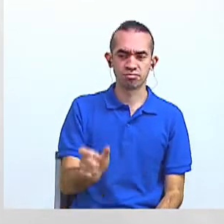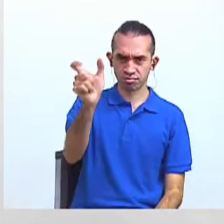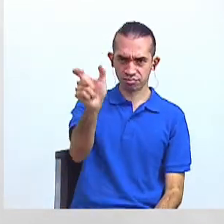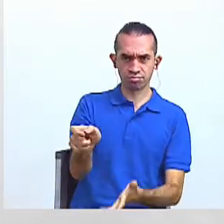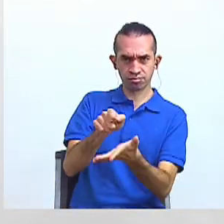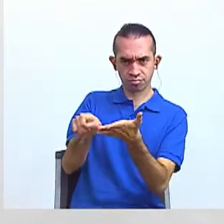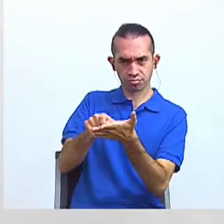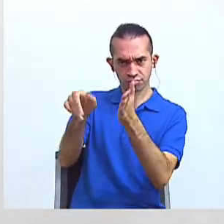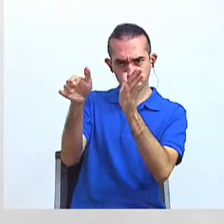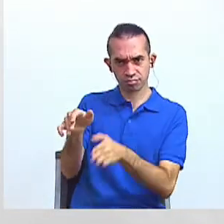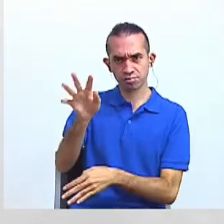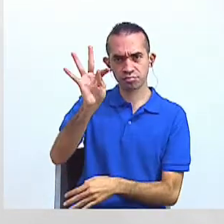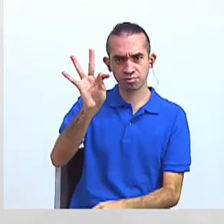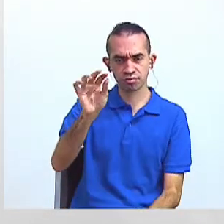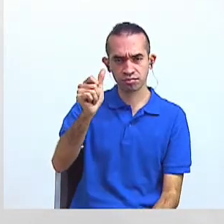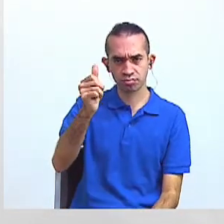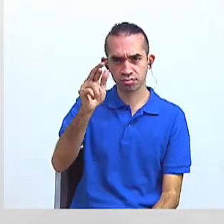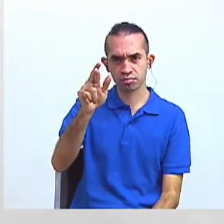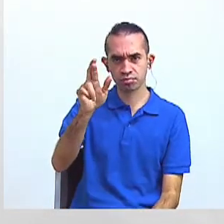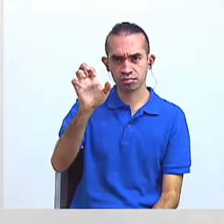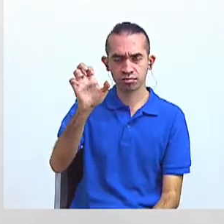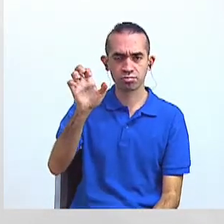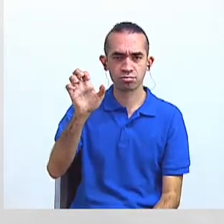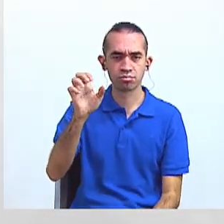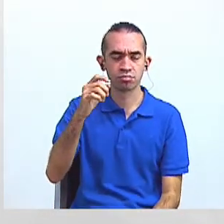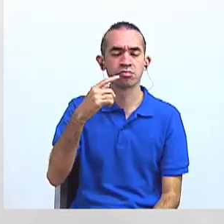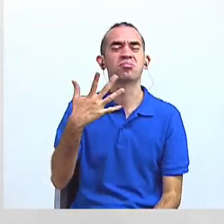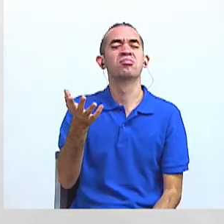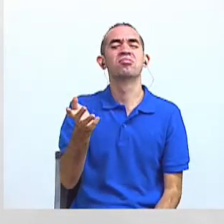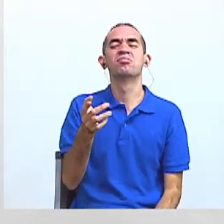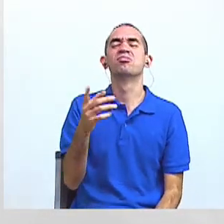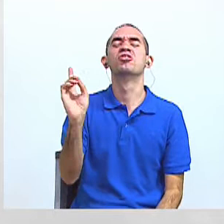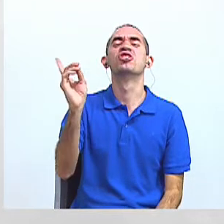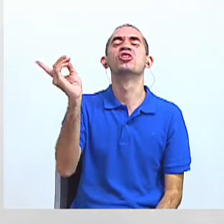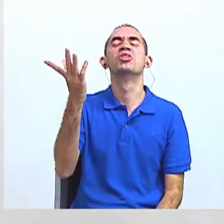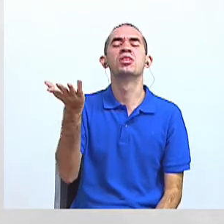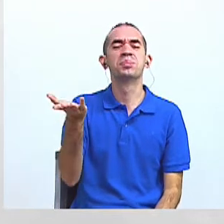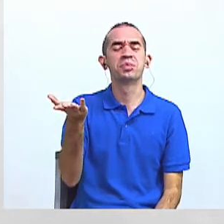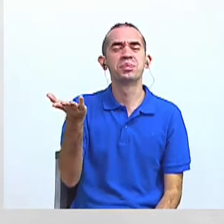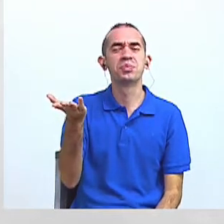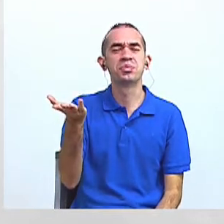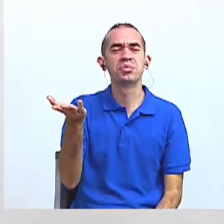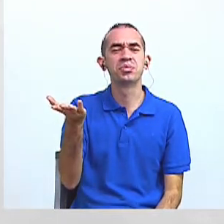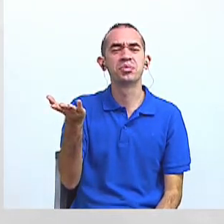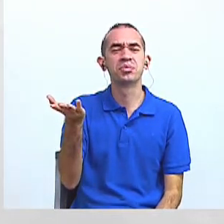Pero yo veo allá. Bueno, falta una, perdón. ¿Cuál es el origen de Tagore?